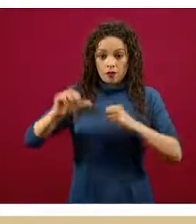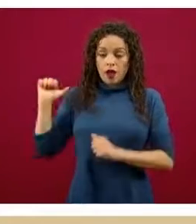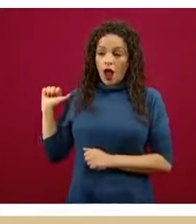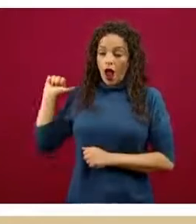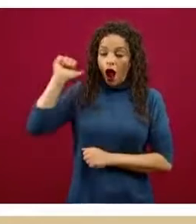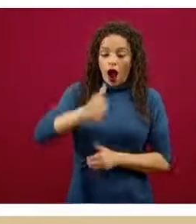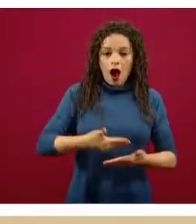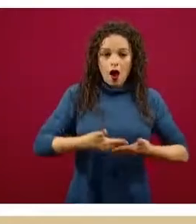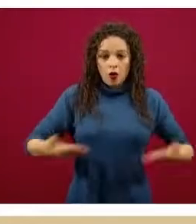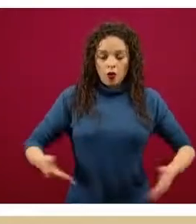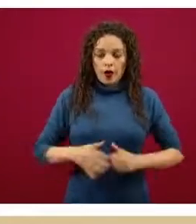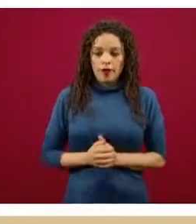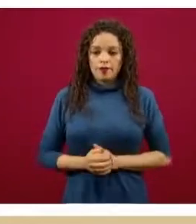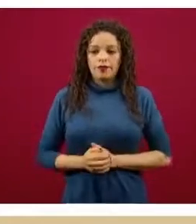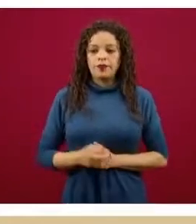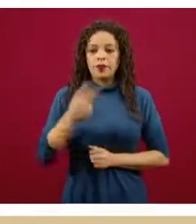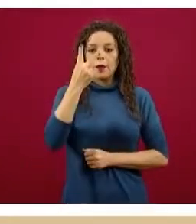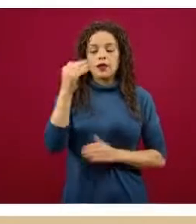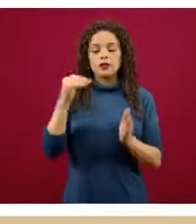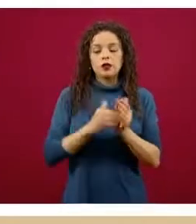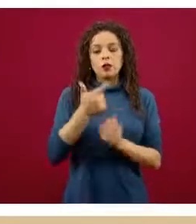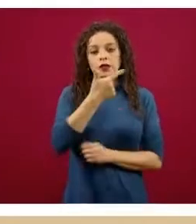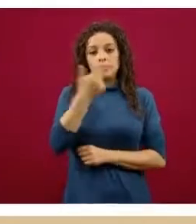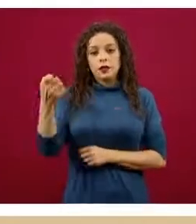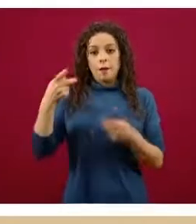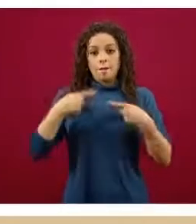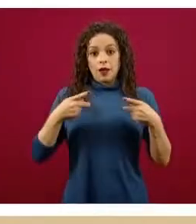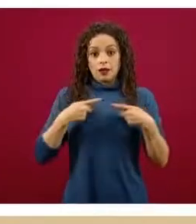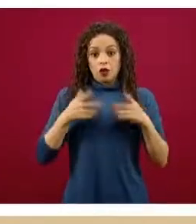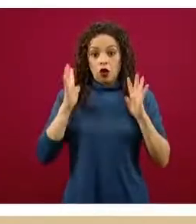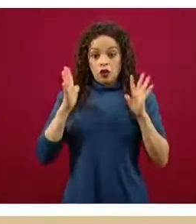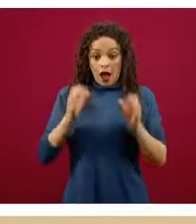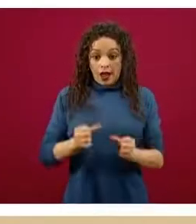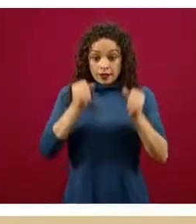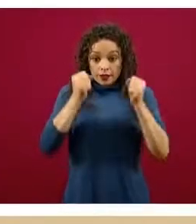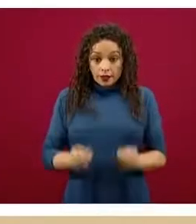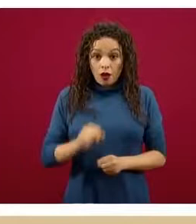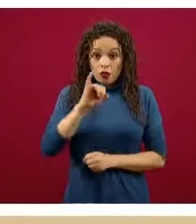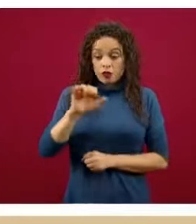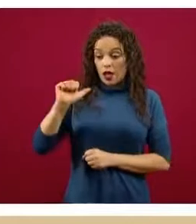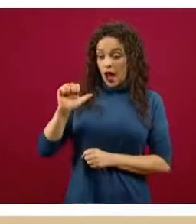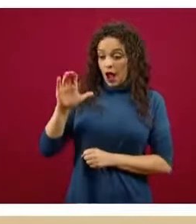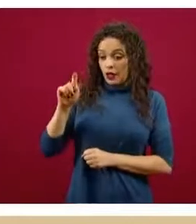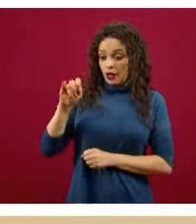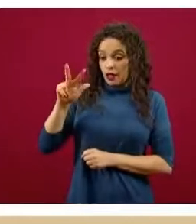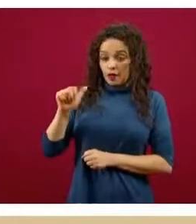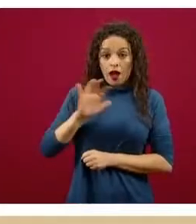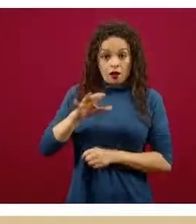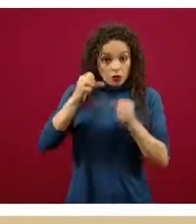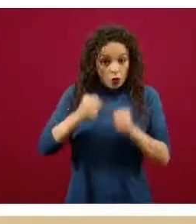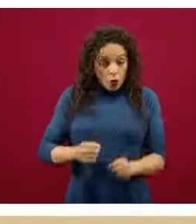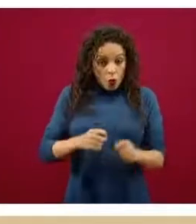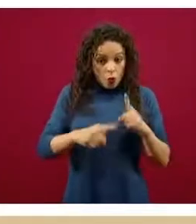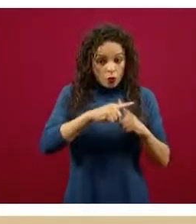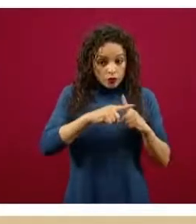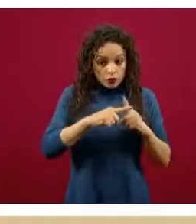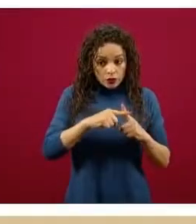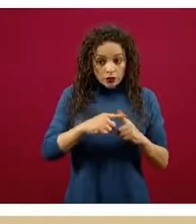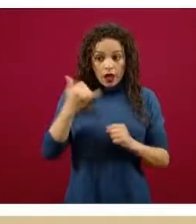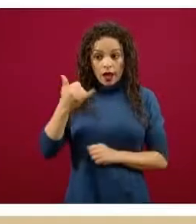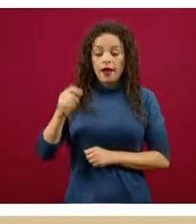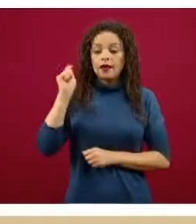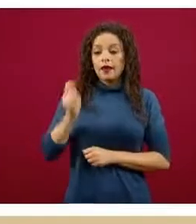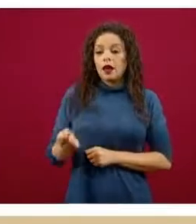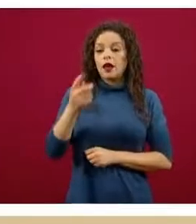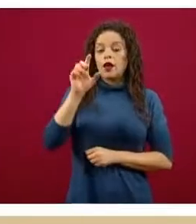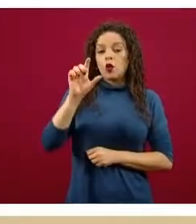las 25,700 personas confirmadas activas y de las 43,124 personas